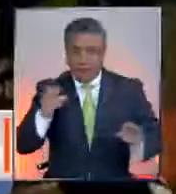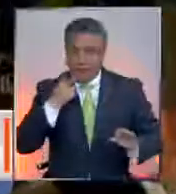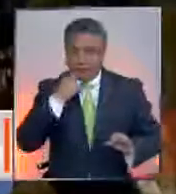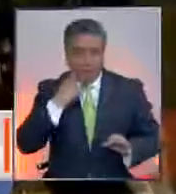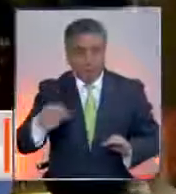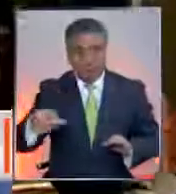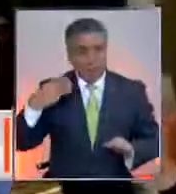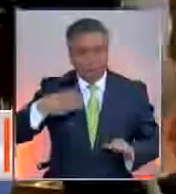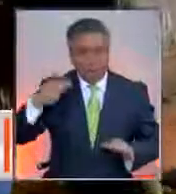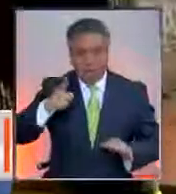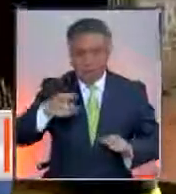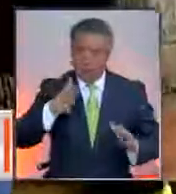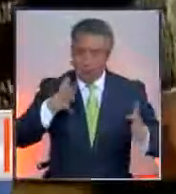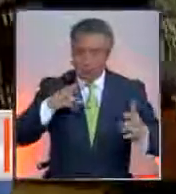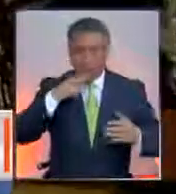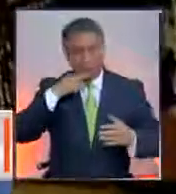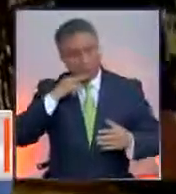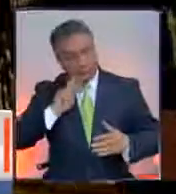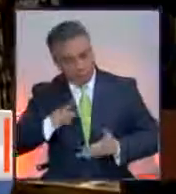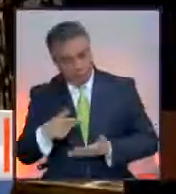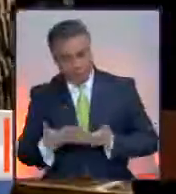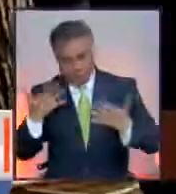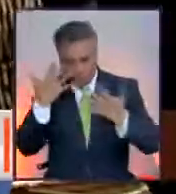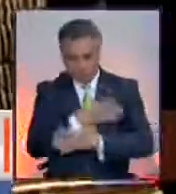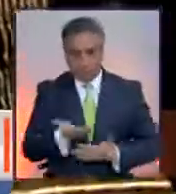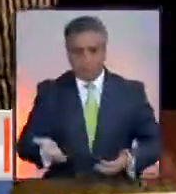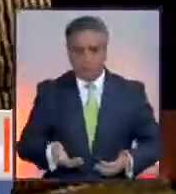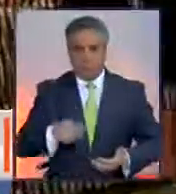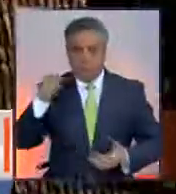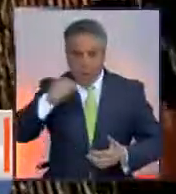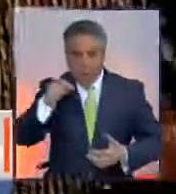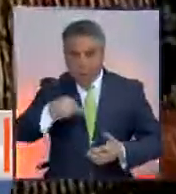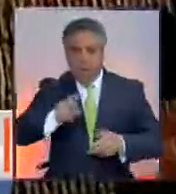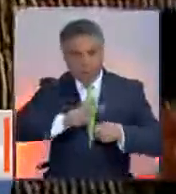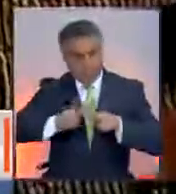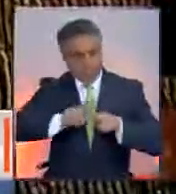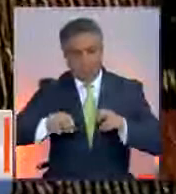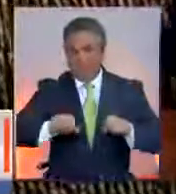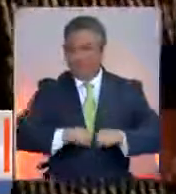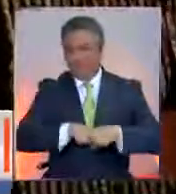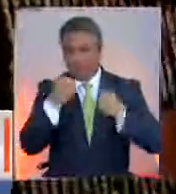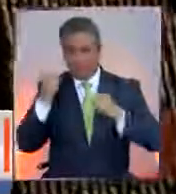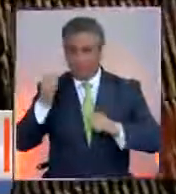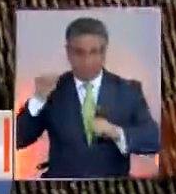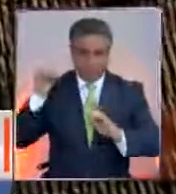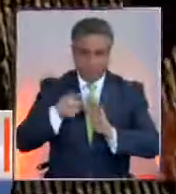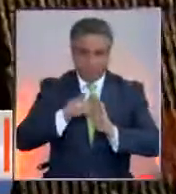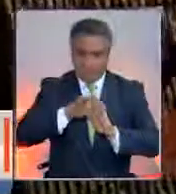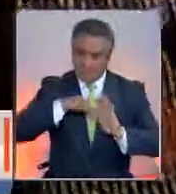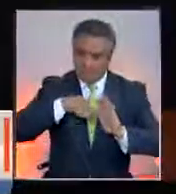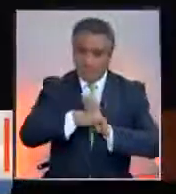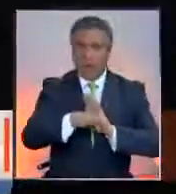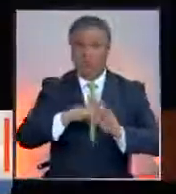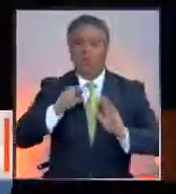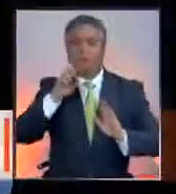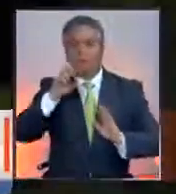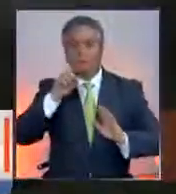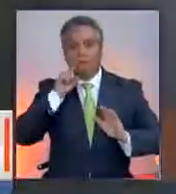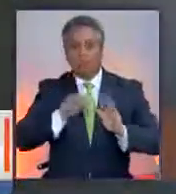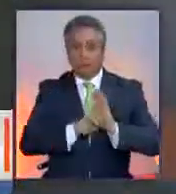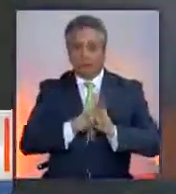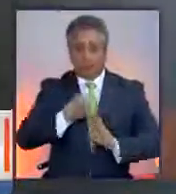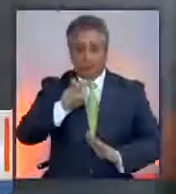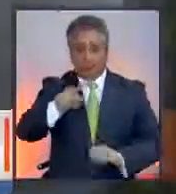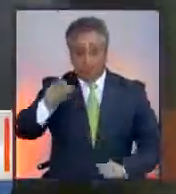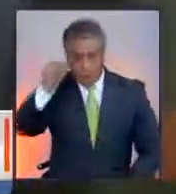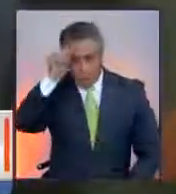desmayado. Sí, Carola, mira, en este minuto están rompiendo la puerta para poder ingresar a los pisos superiores. Bomberos debió